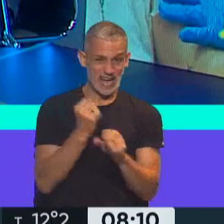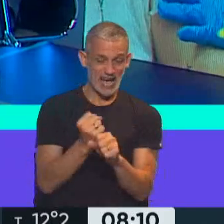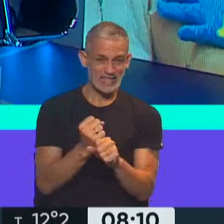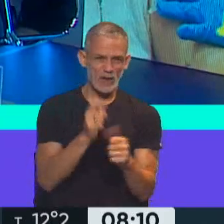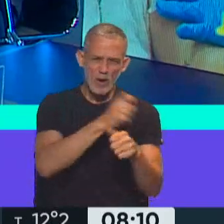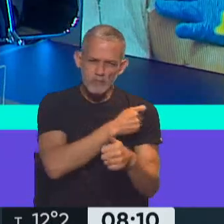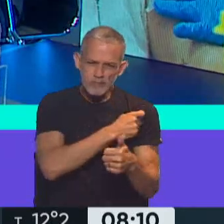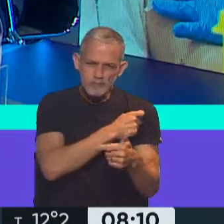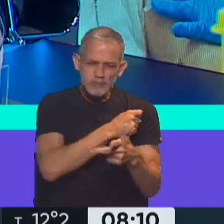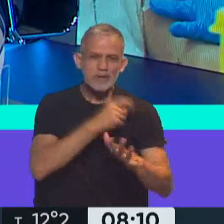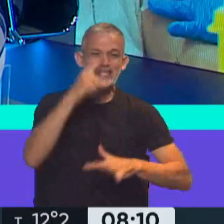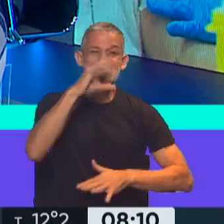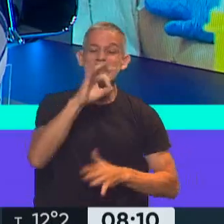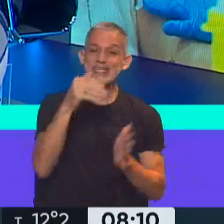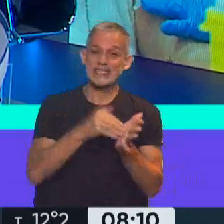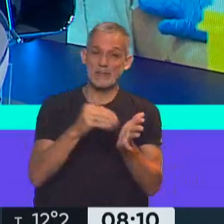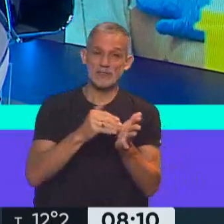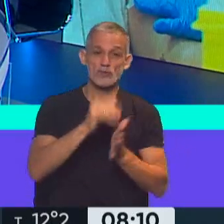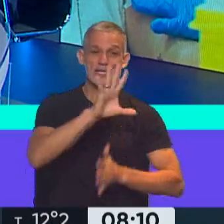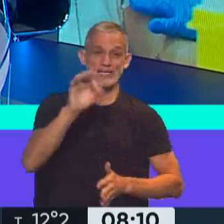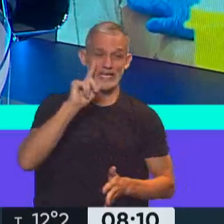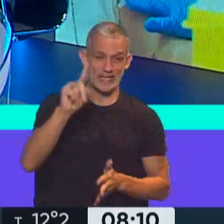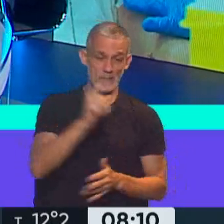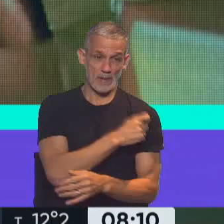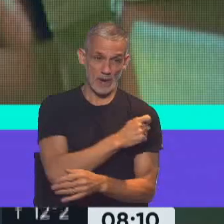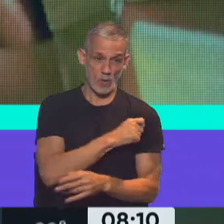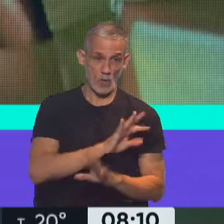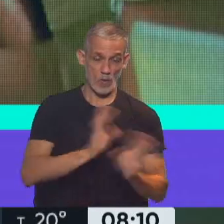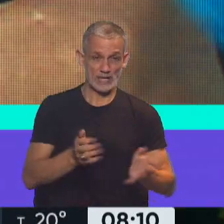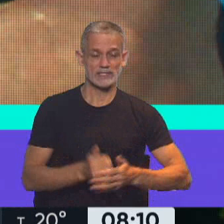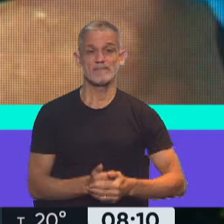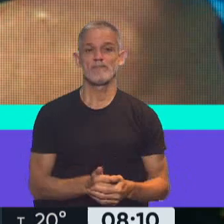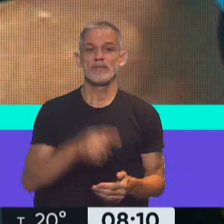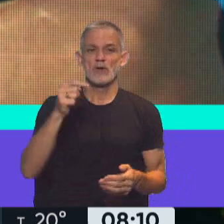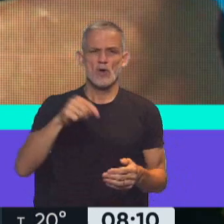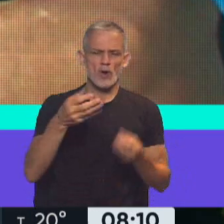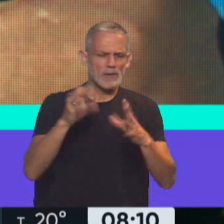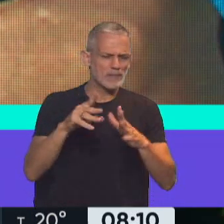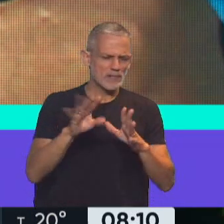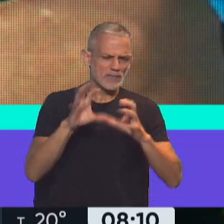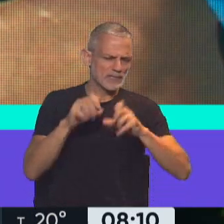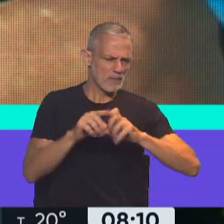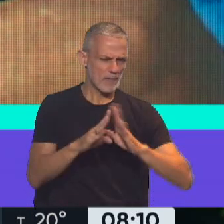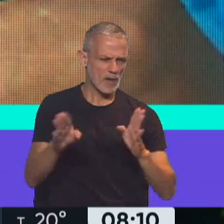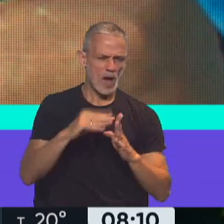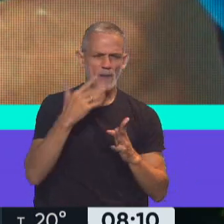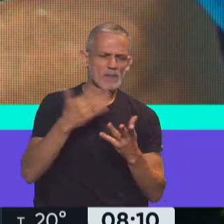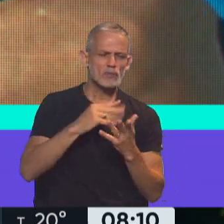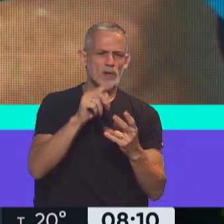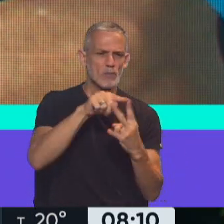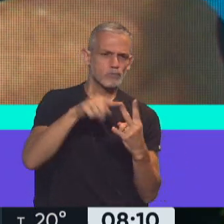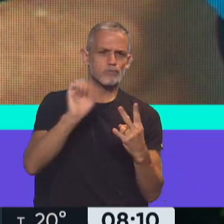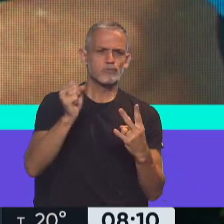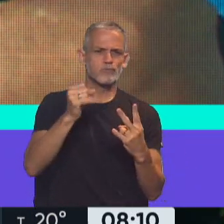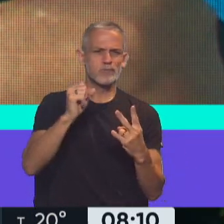más de 70 millones 500 mil vacunas y muy comenzaron cuando comenzó noticiero muy temperamento hablamos de los esquemas completos que